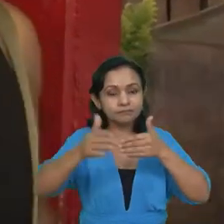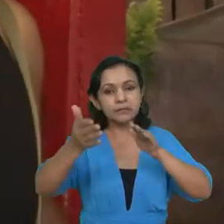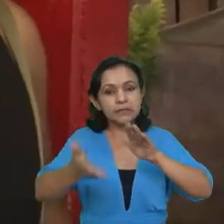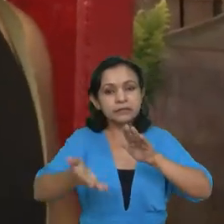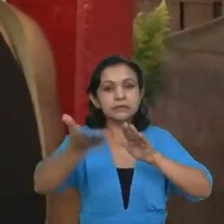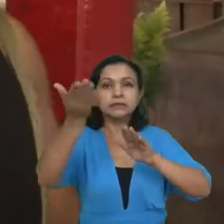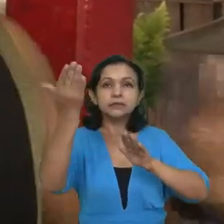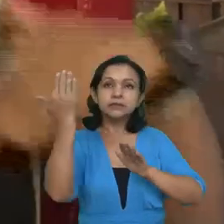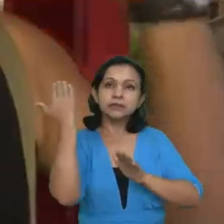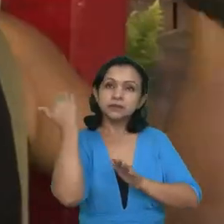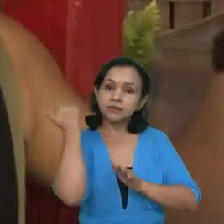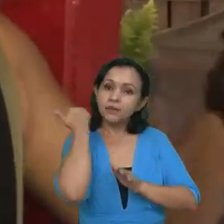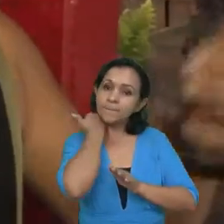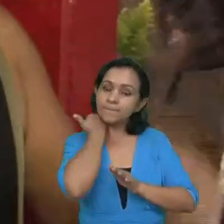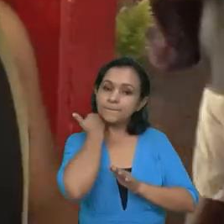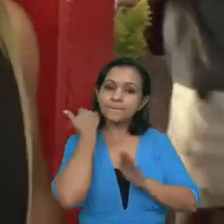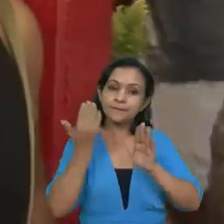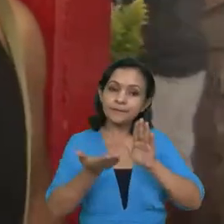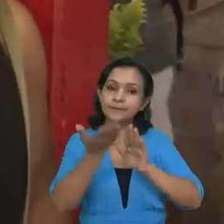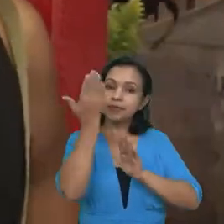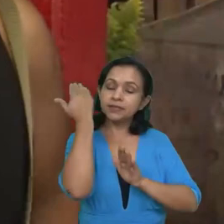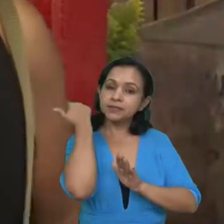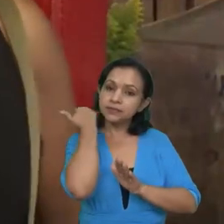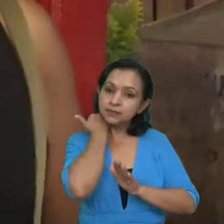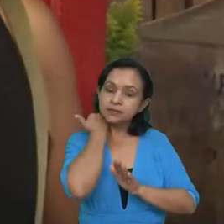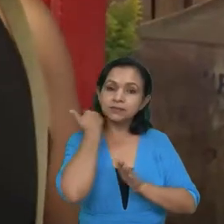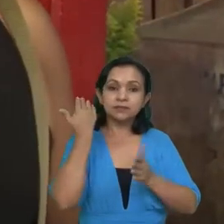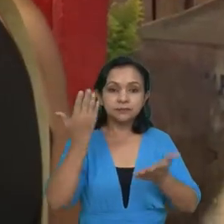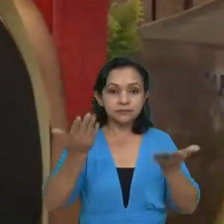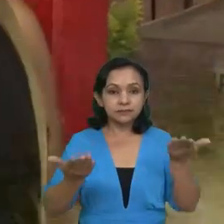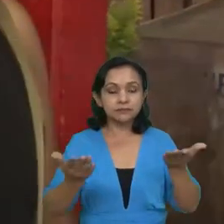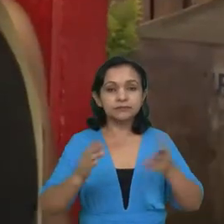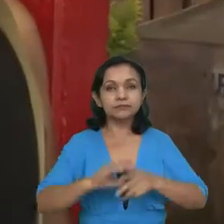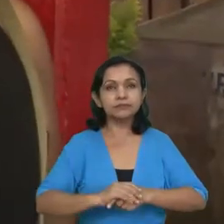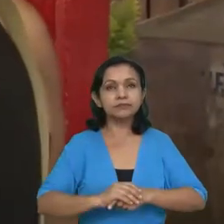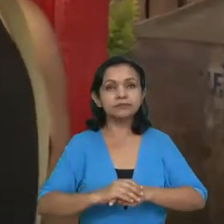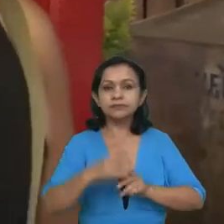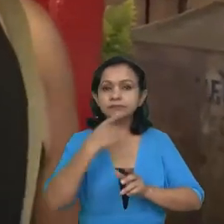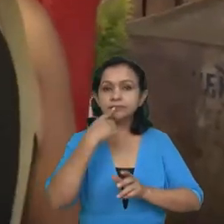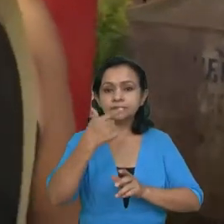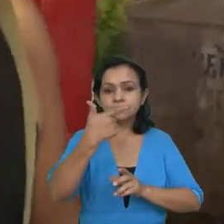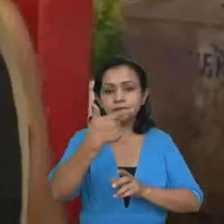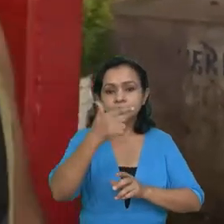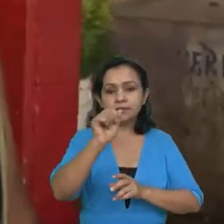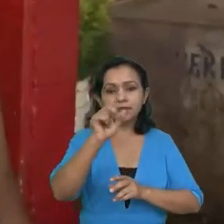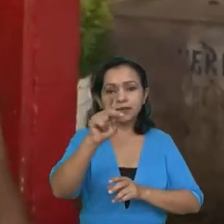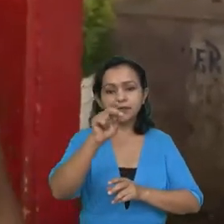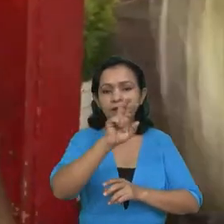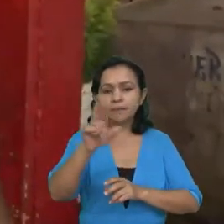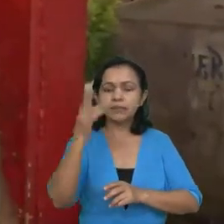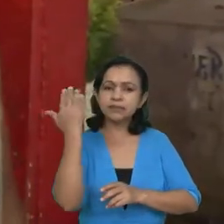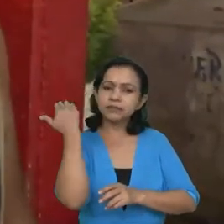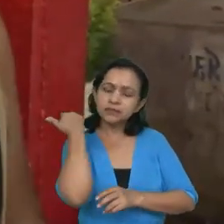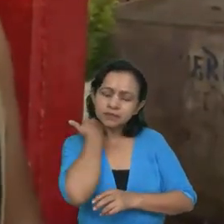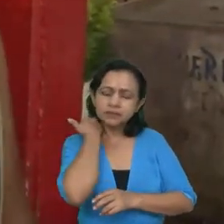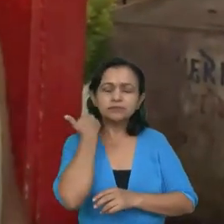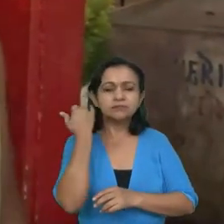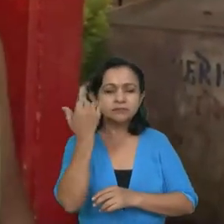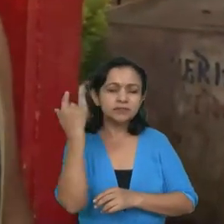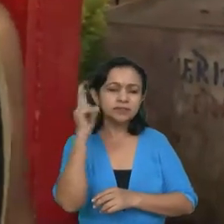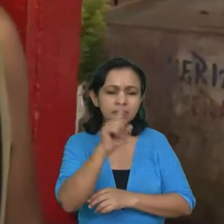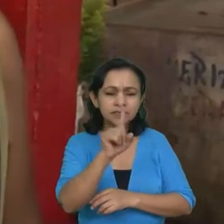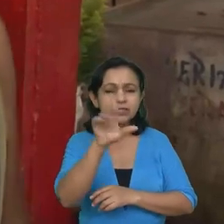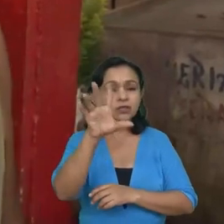un voltio más próxima o sí correcto o no se dice que está muy caro ha sido ahorita el gap a estas